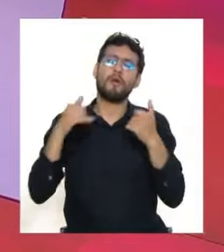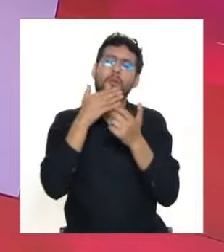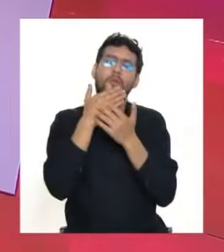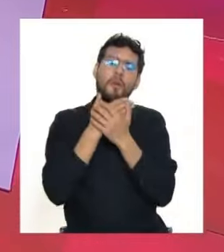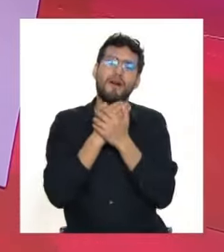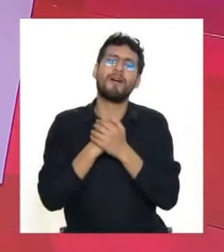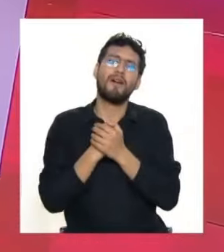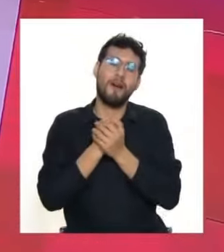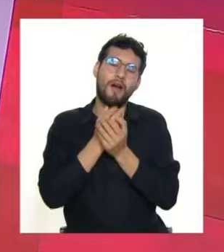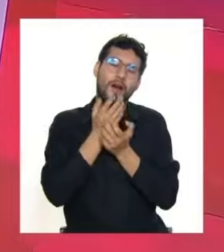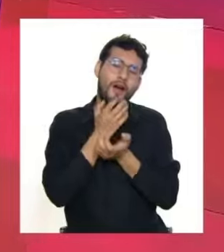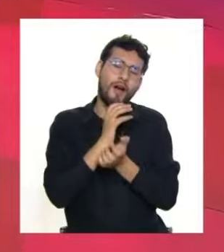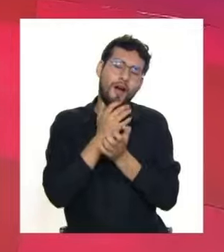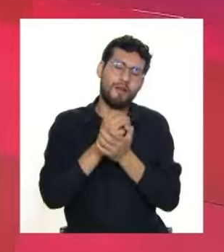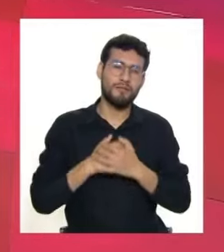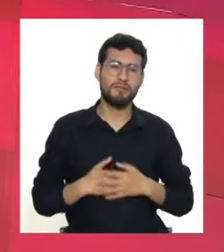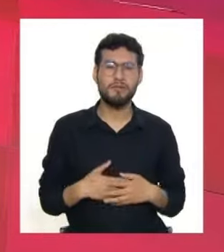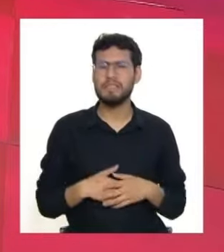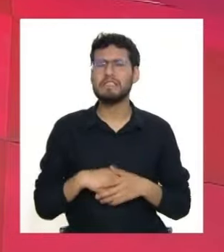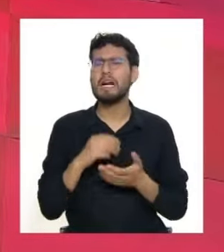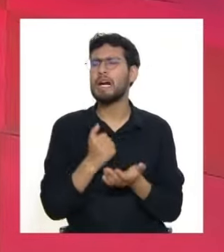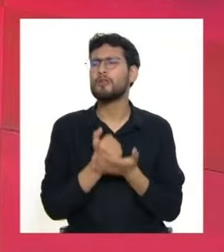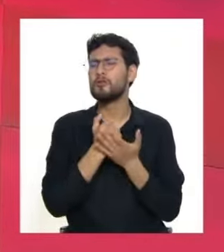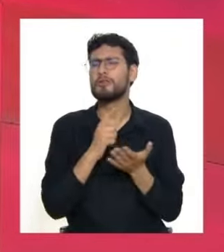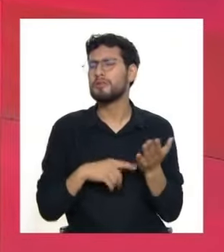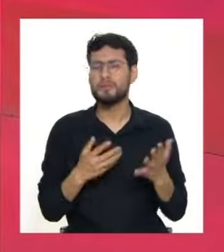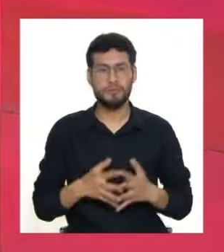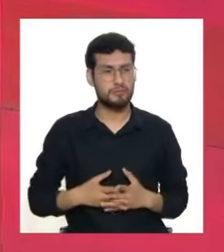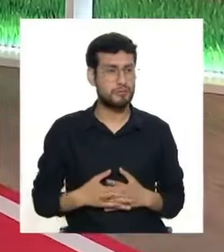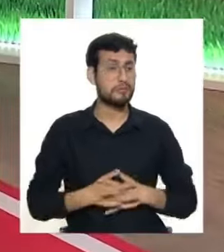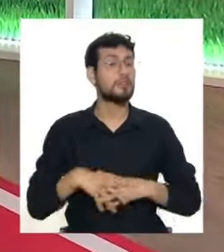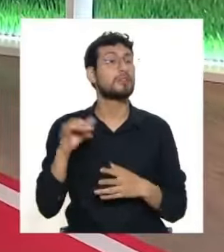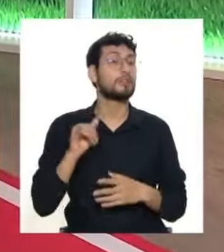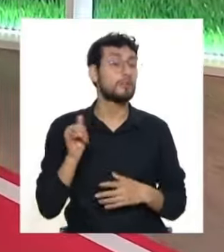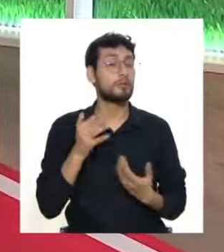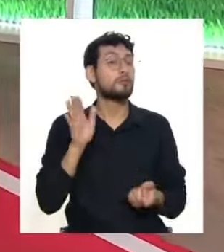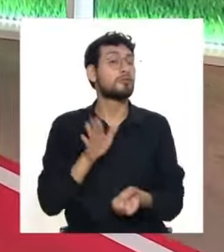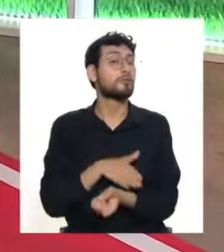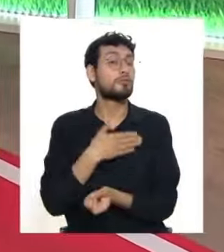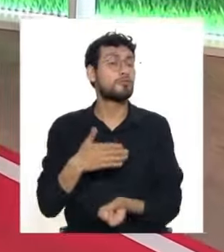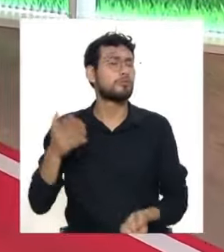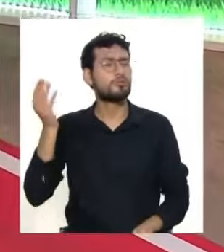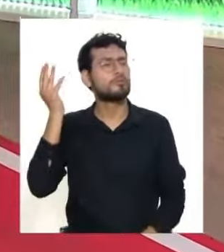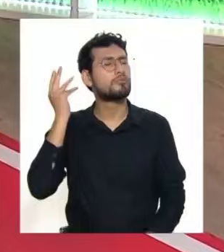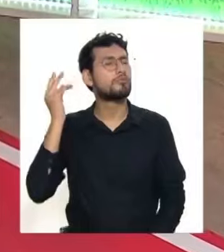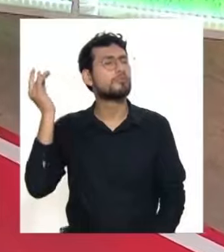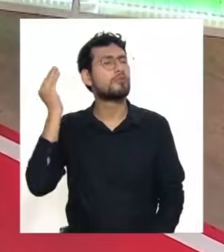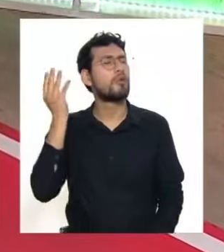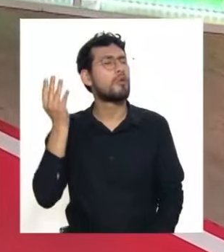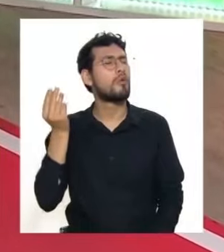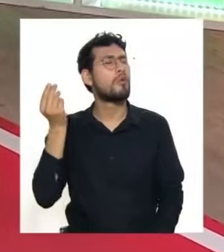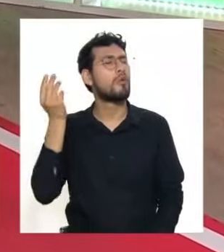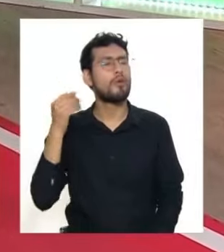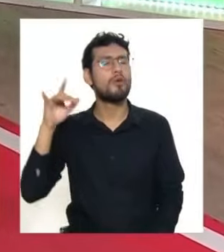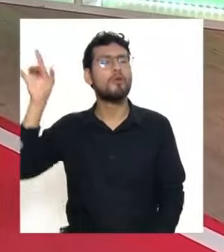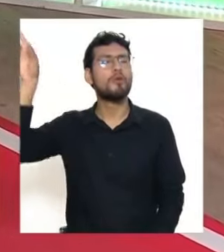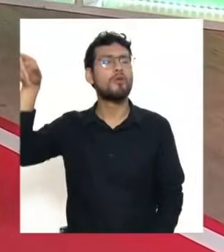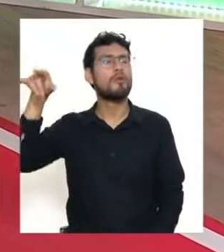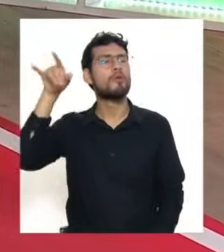bonito. ¿Y qué más ayuda? Ayuda, por ejemplo, una música suave, un aroma